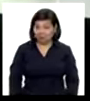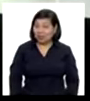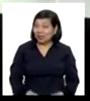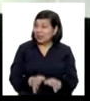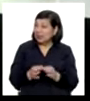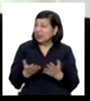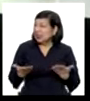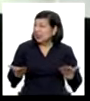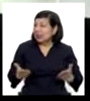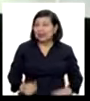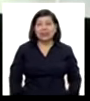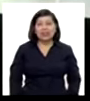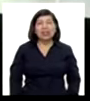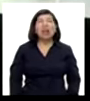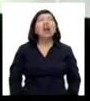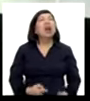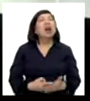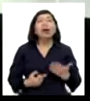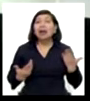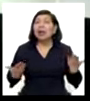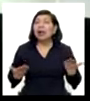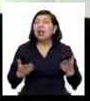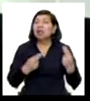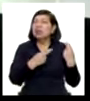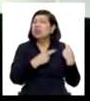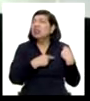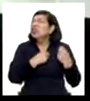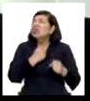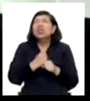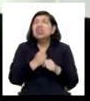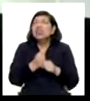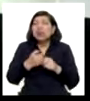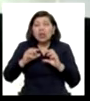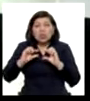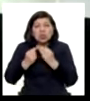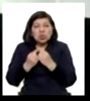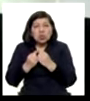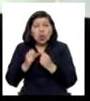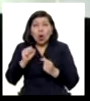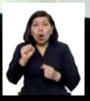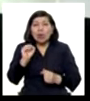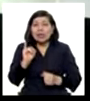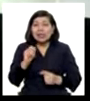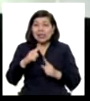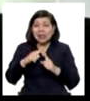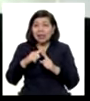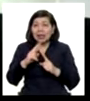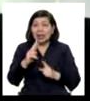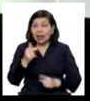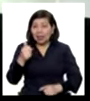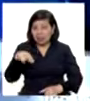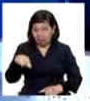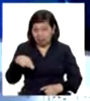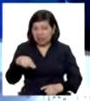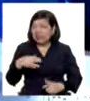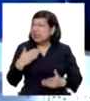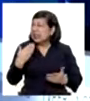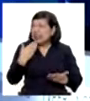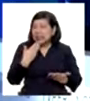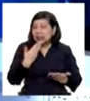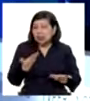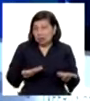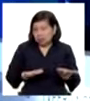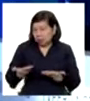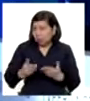situarnos nada más, ¿de qué función se trata o realiza OSITRAN? El OSITRAN es un organismo